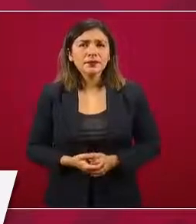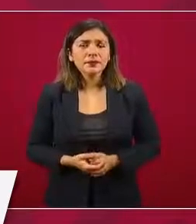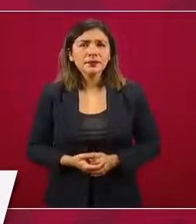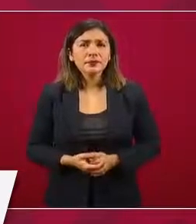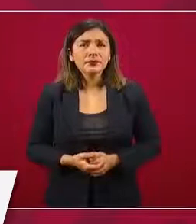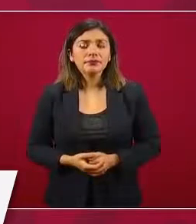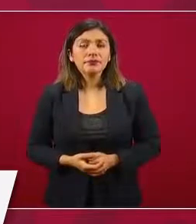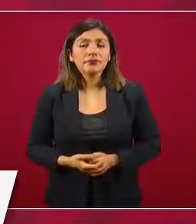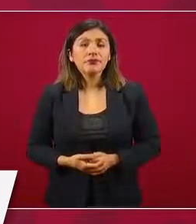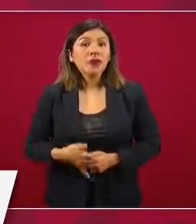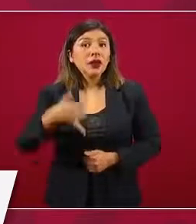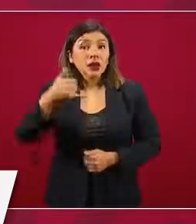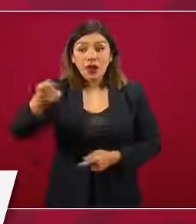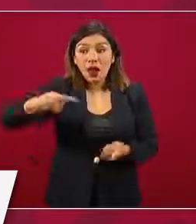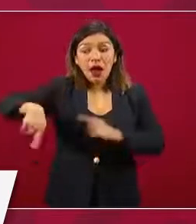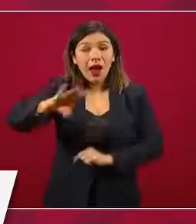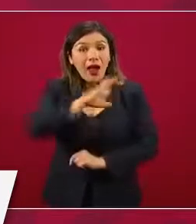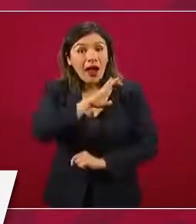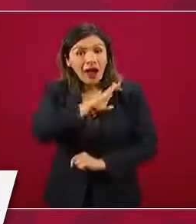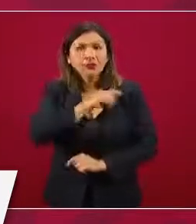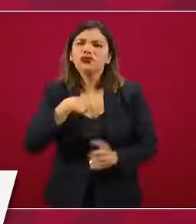y amor con amor se paga.